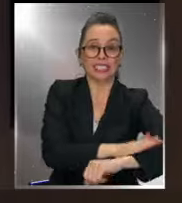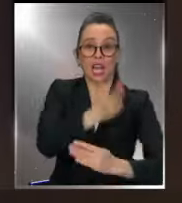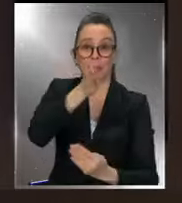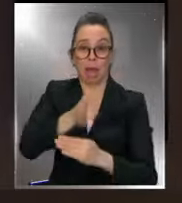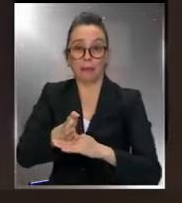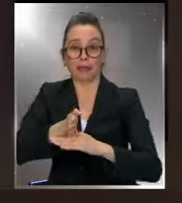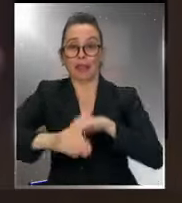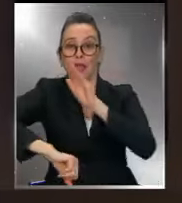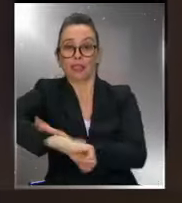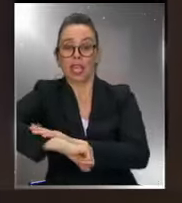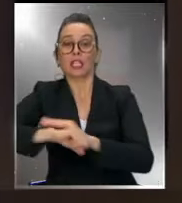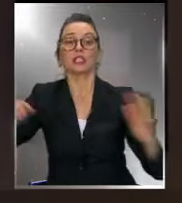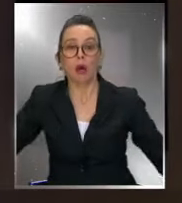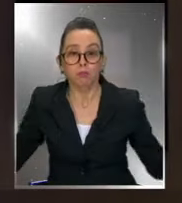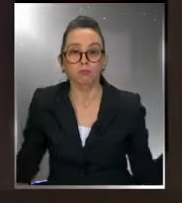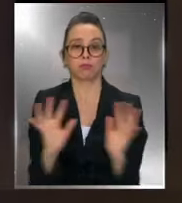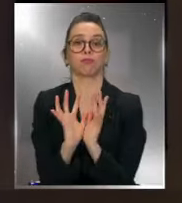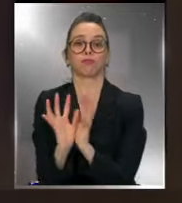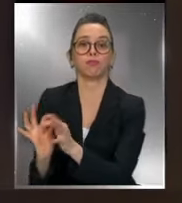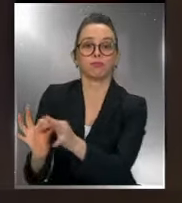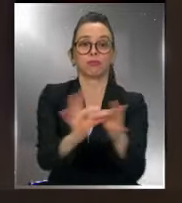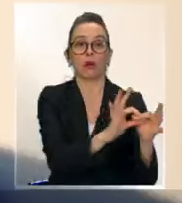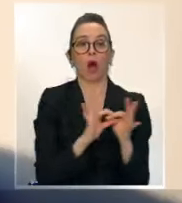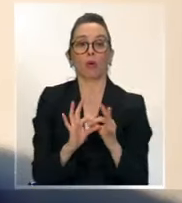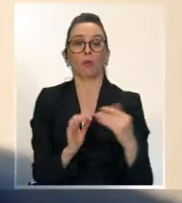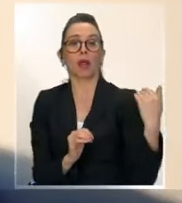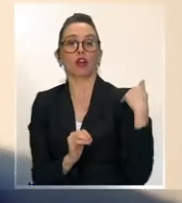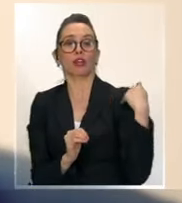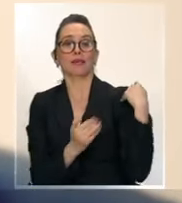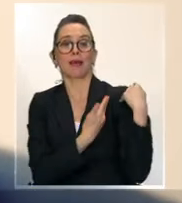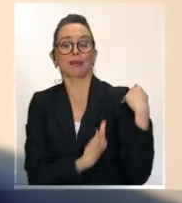de derecha se acopla a ese llamado.